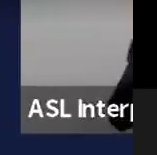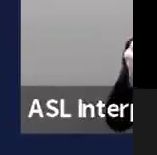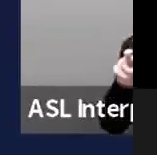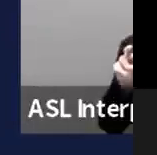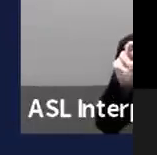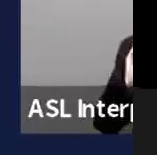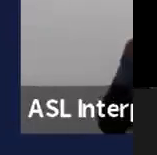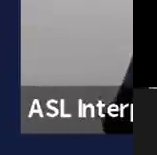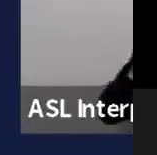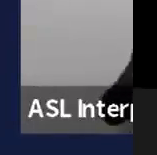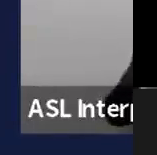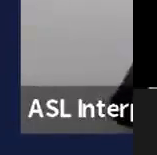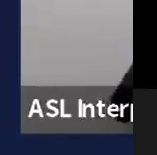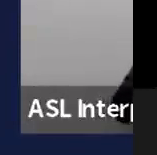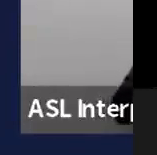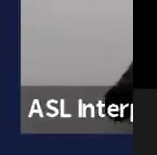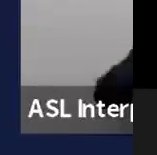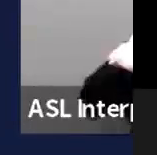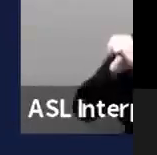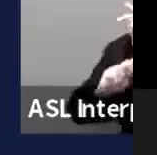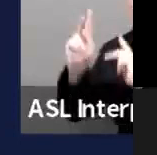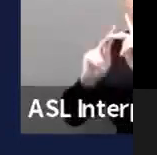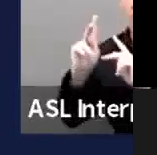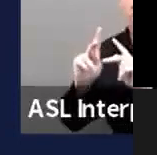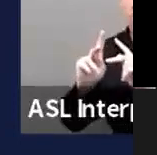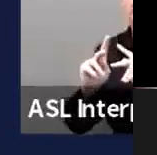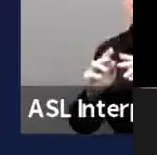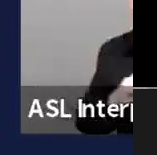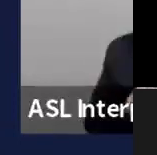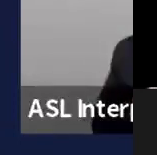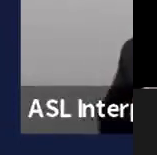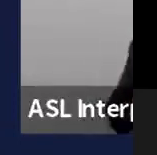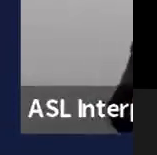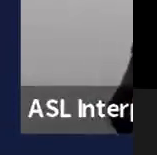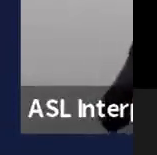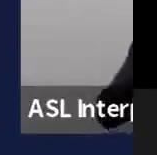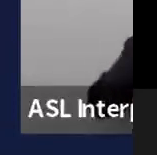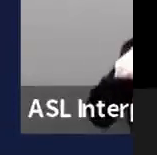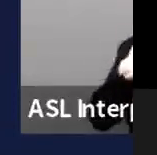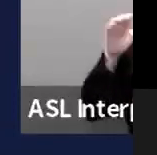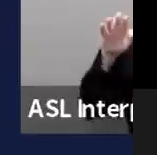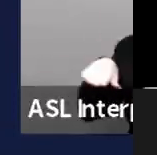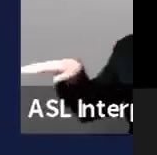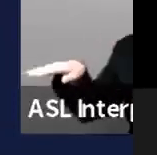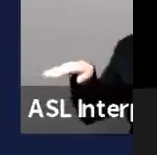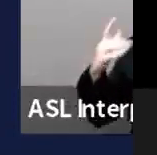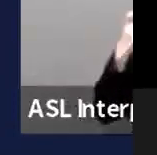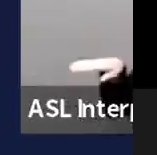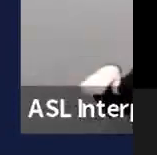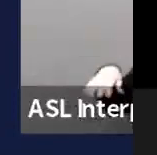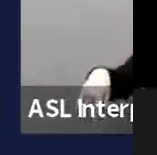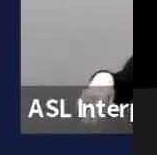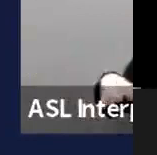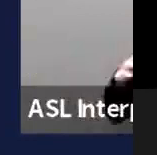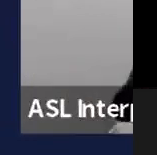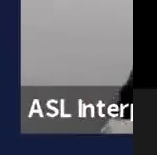tenemos que abordar es el de salvar a vidas, proteger a los nuevos mexicanos, particularmente el día de hoy, proteger a los niños que